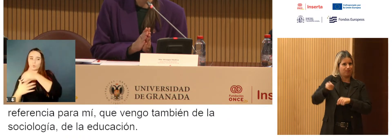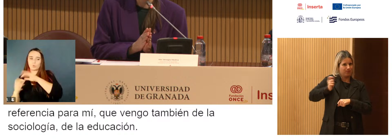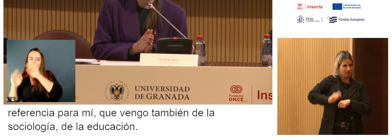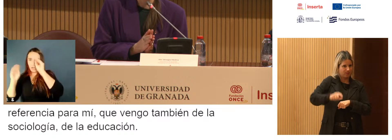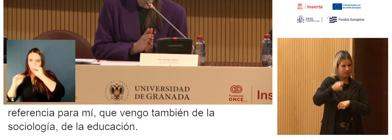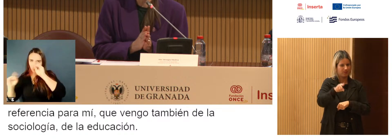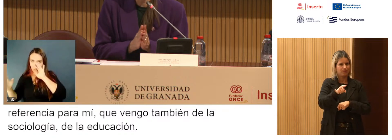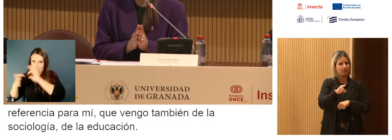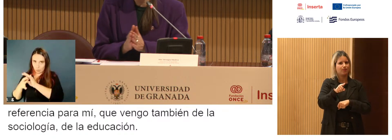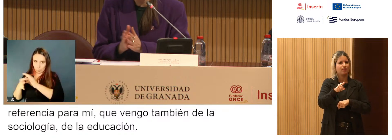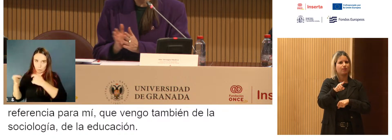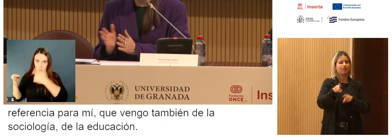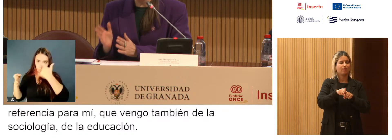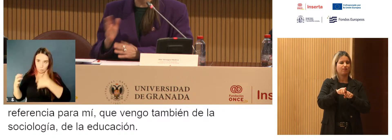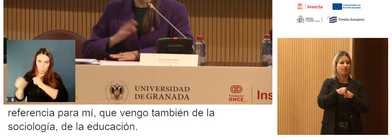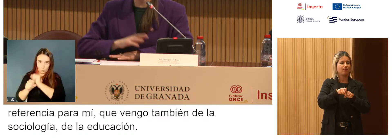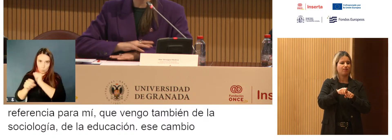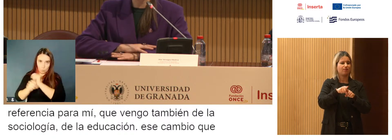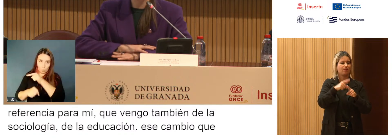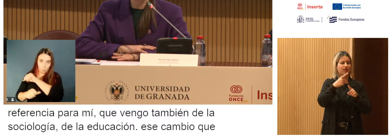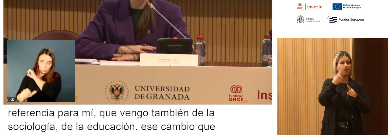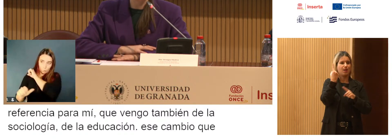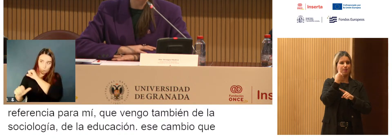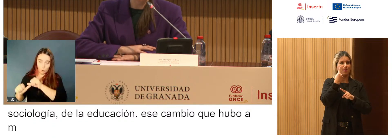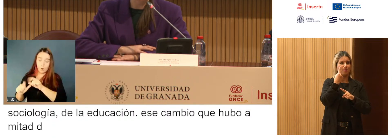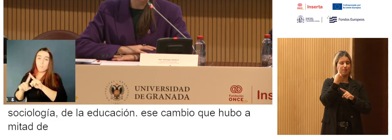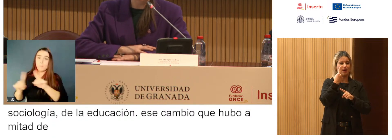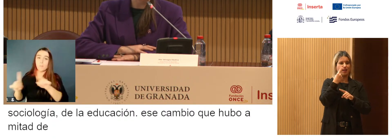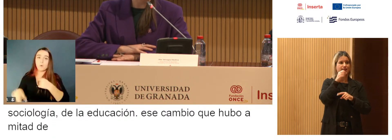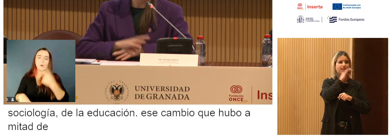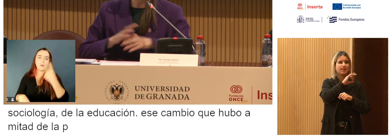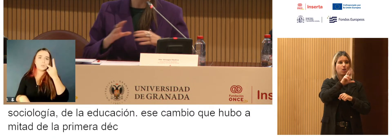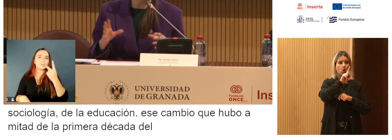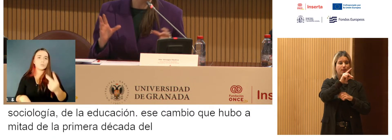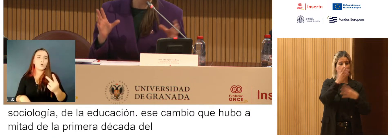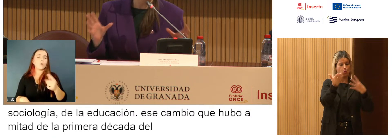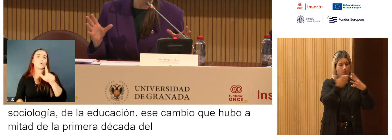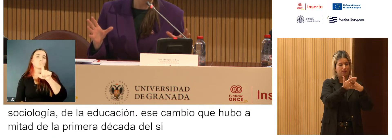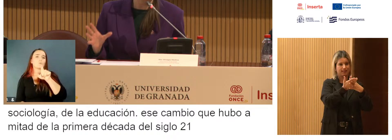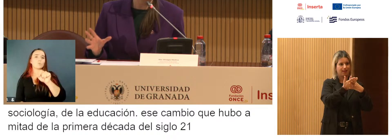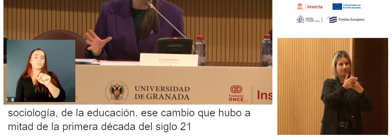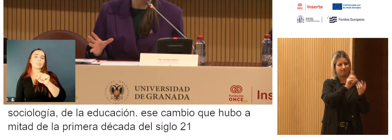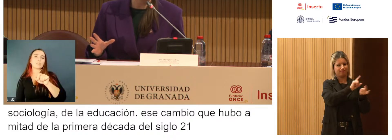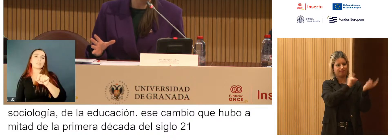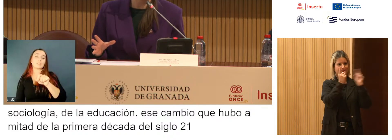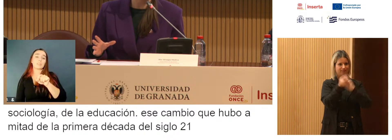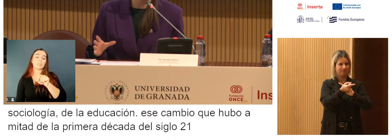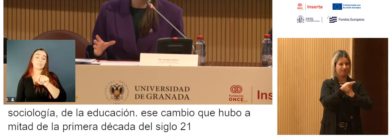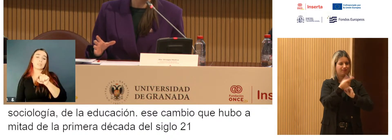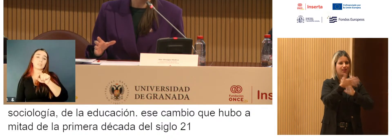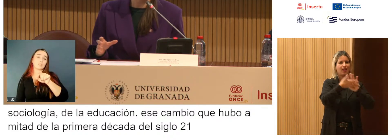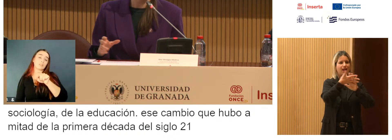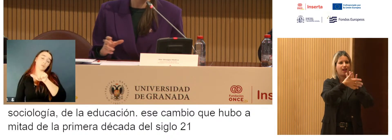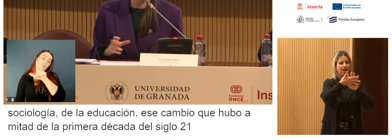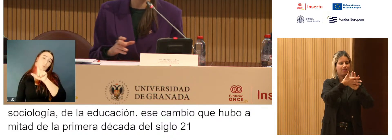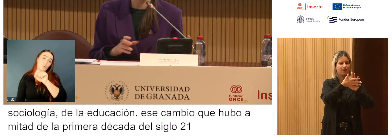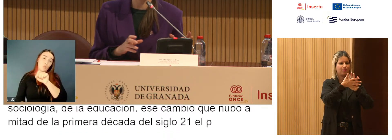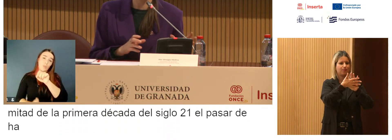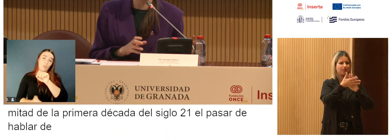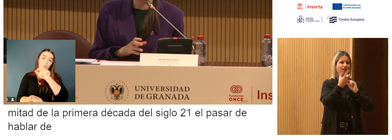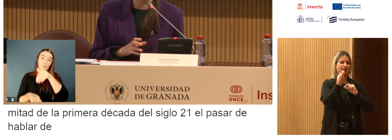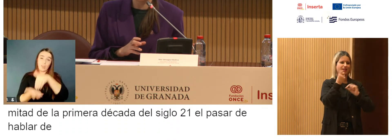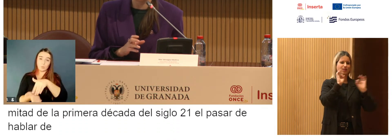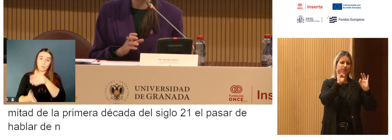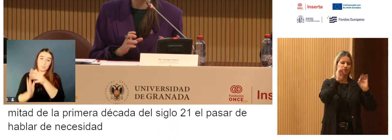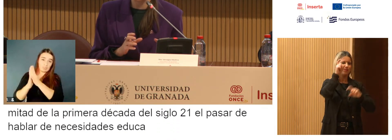ese cambio que hubo a mitad de la primera década del siglo XXI, el pasar de hablar de necesidades